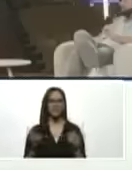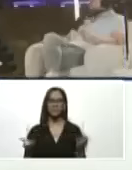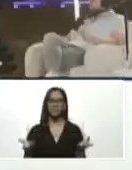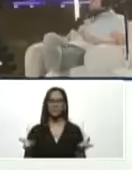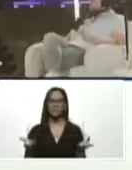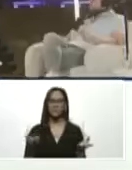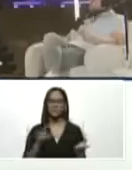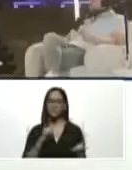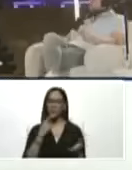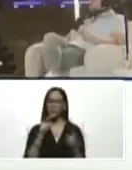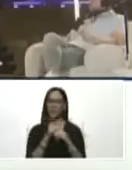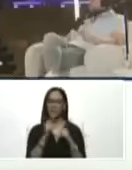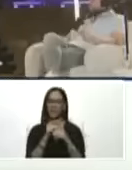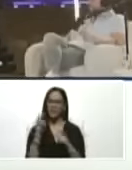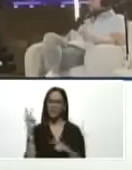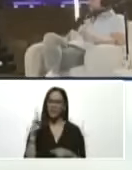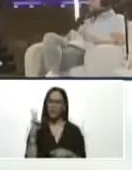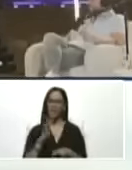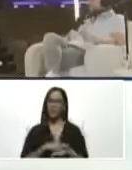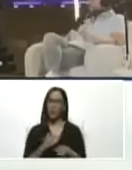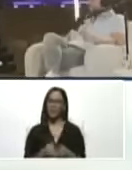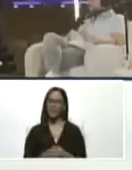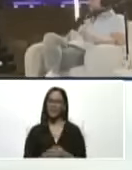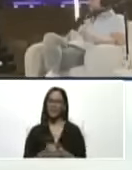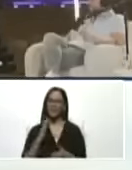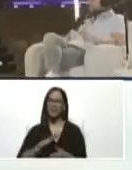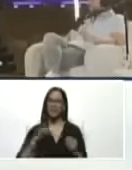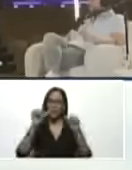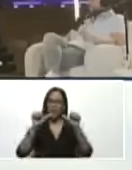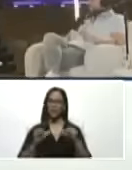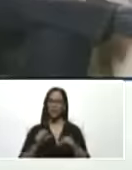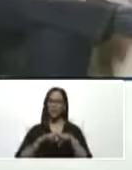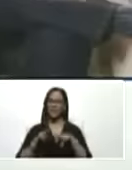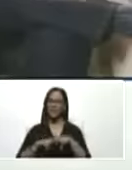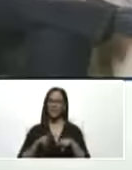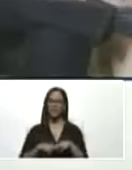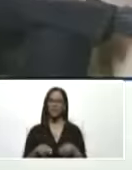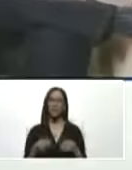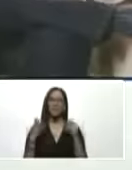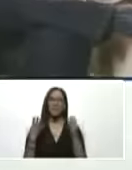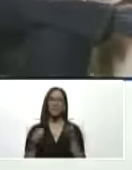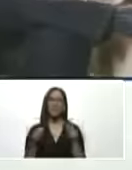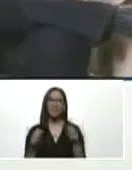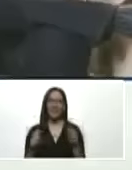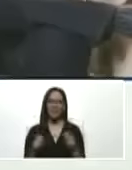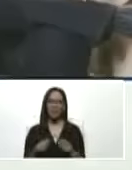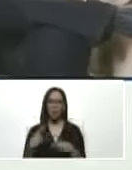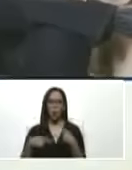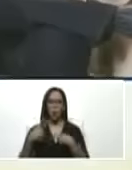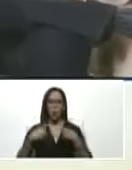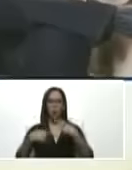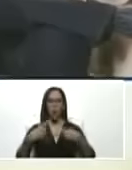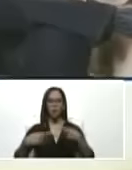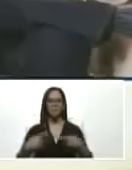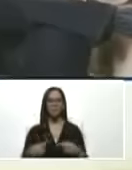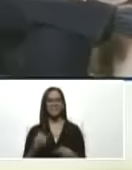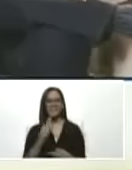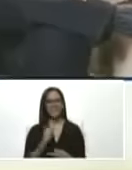No digo la palabra en venezolano porque estamos en horario infantil. Tanta habladera de gamelote,